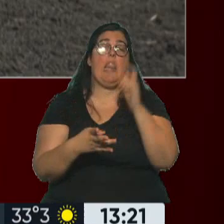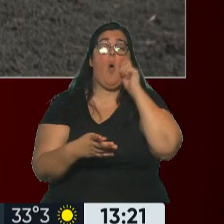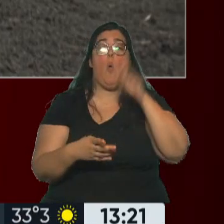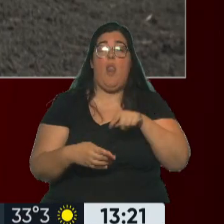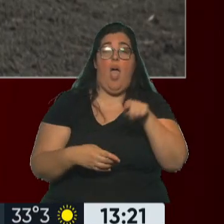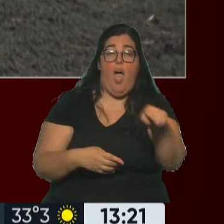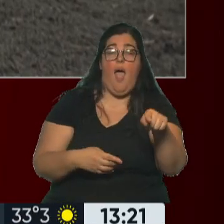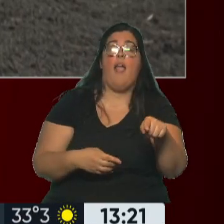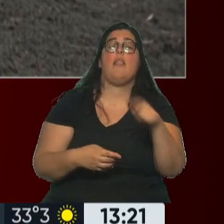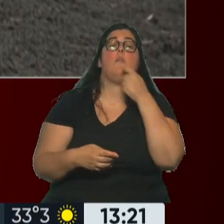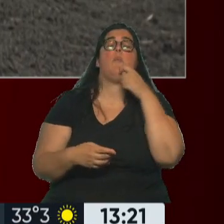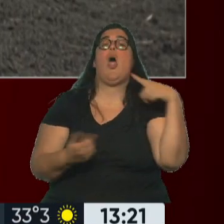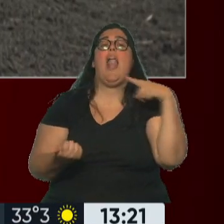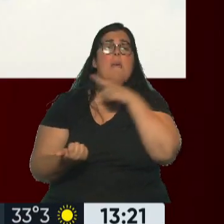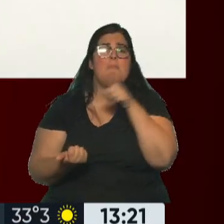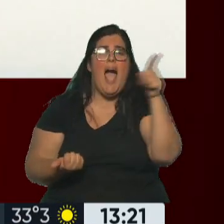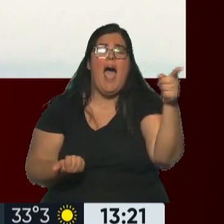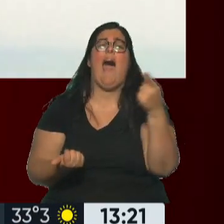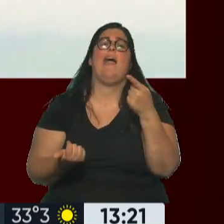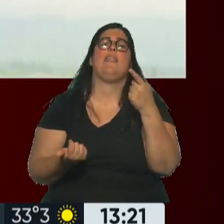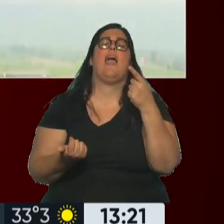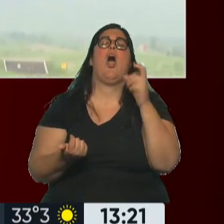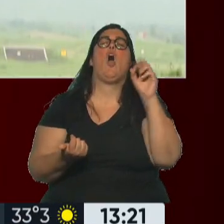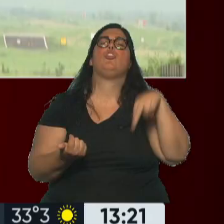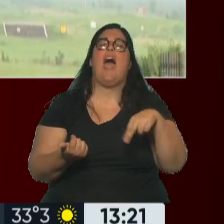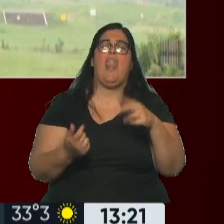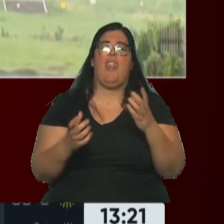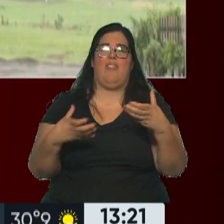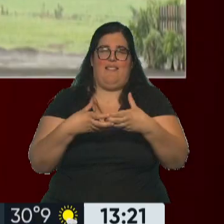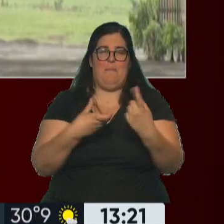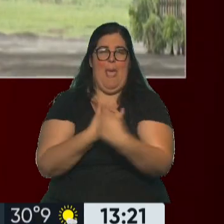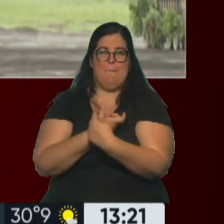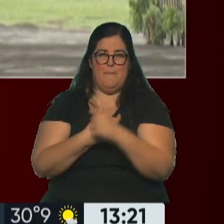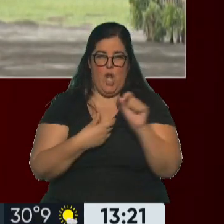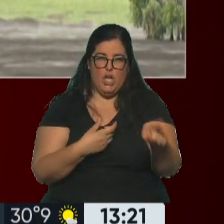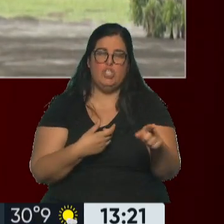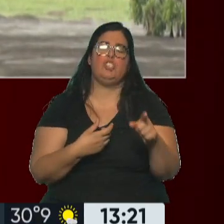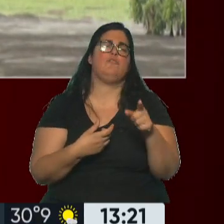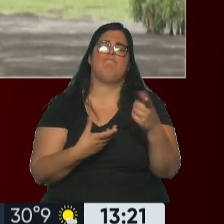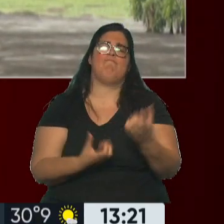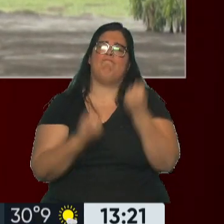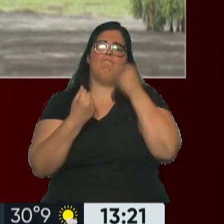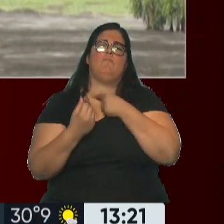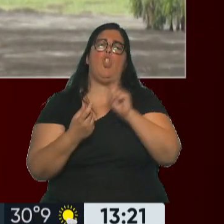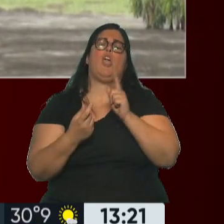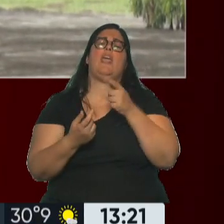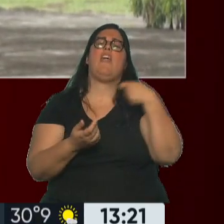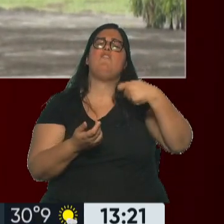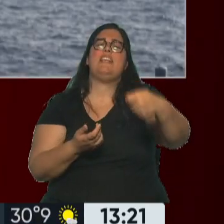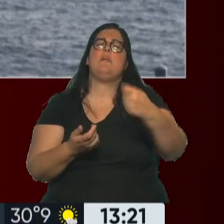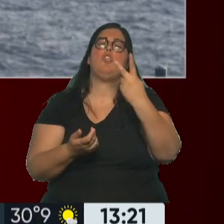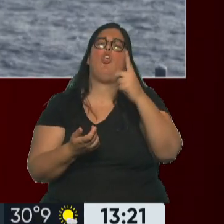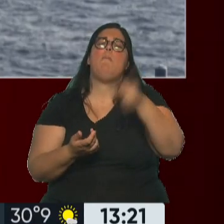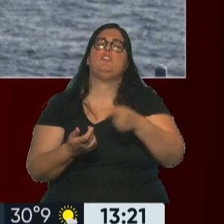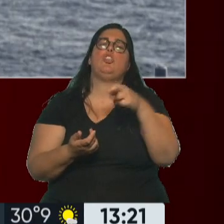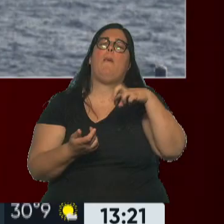Ucrania, que países como Alemania, entre otros miembros de la OTAN, que se negaban a financiar con un 2% del PBI para